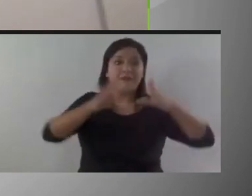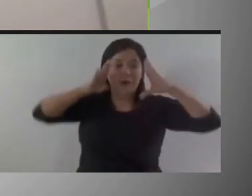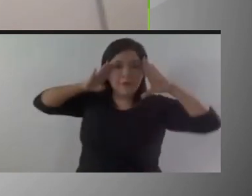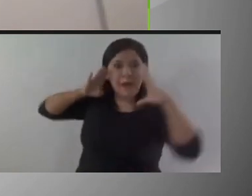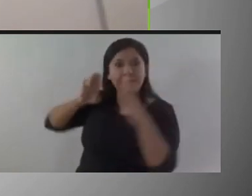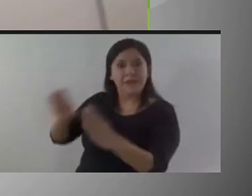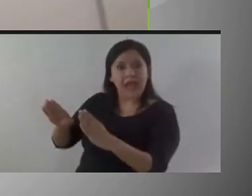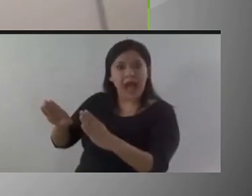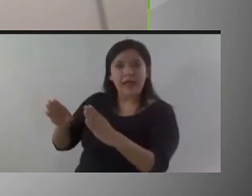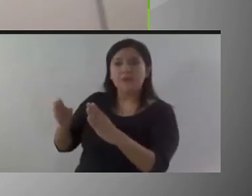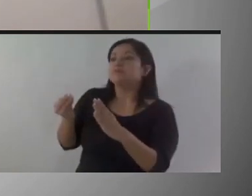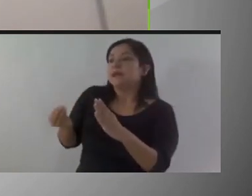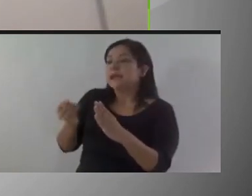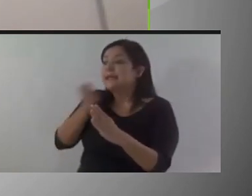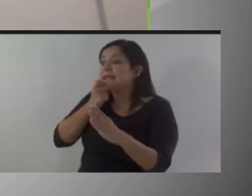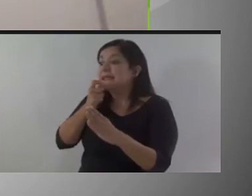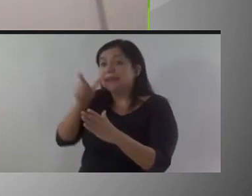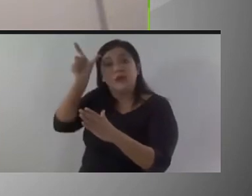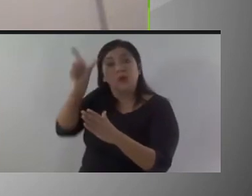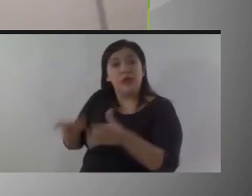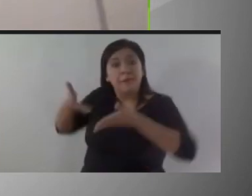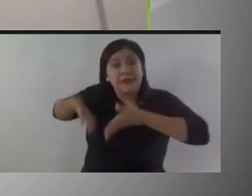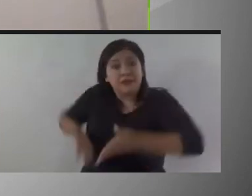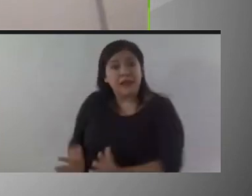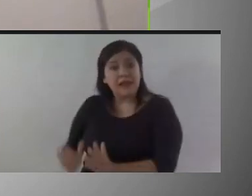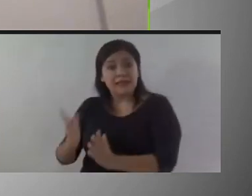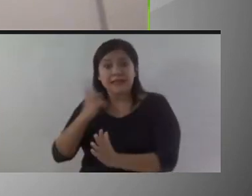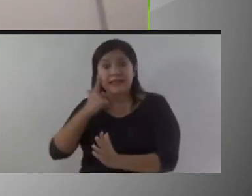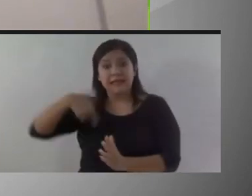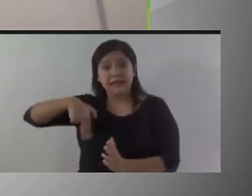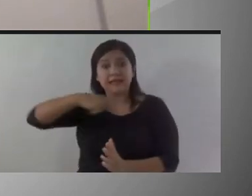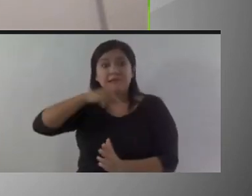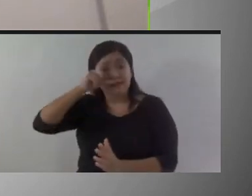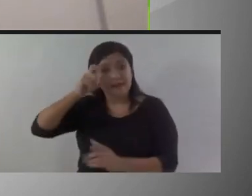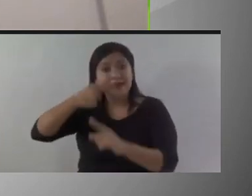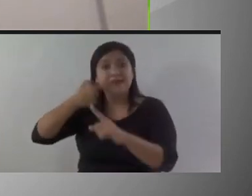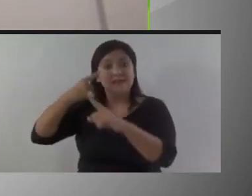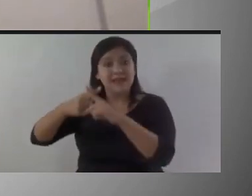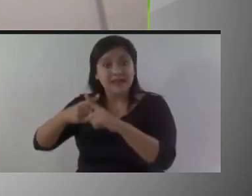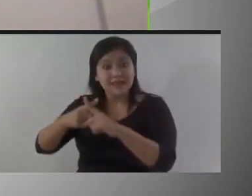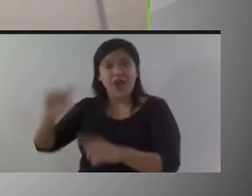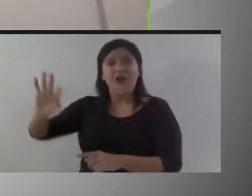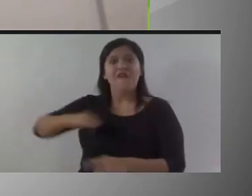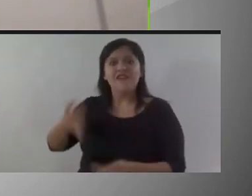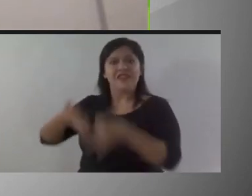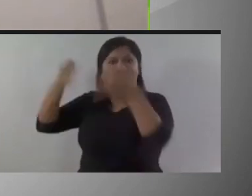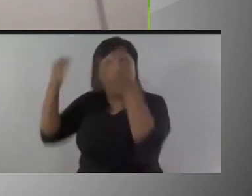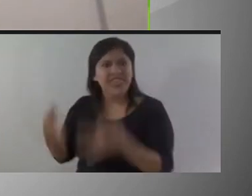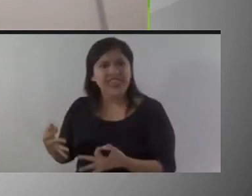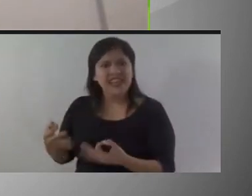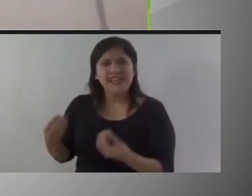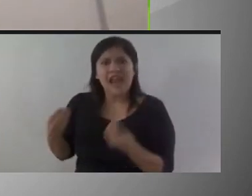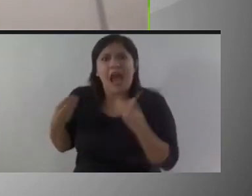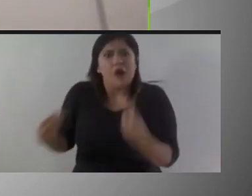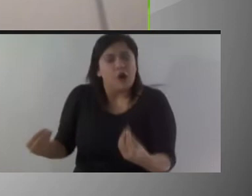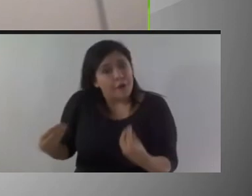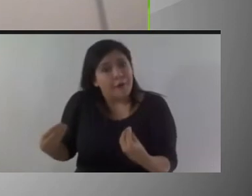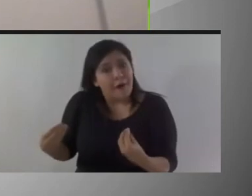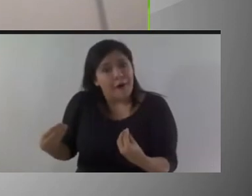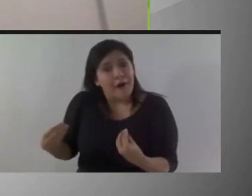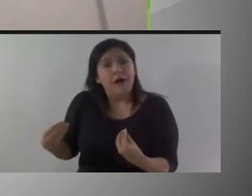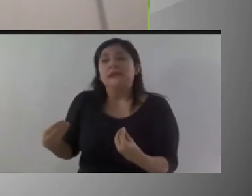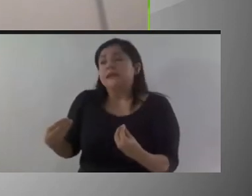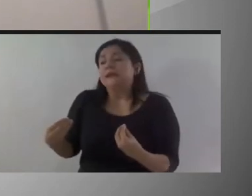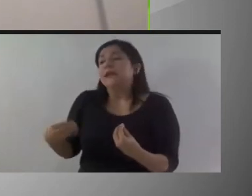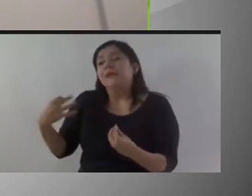en que una persona nacida con un cuerpo intersex puede tener una vida digna de ser vivida es si ha